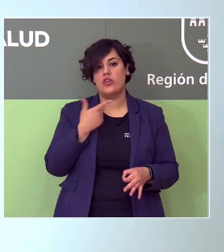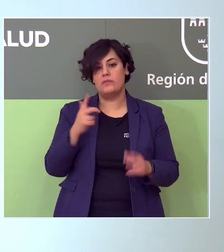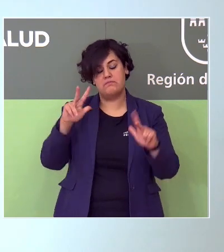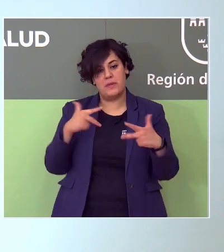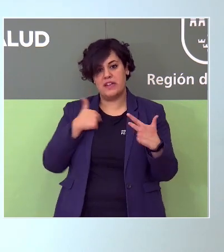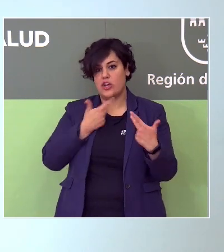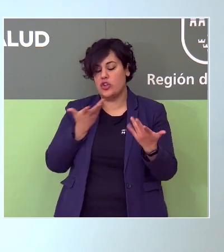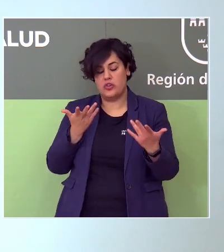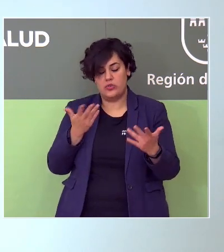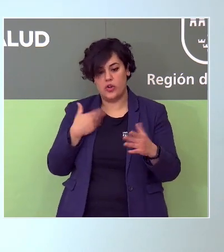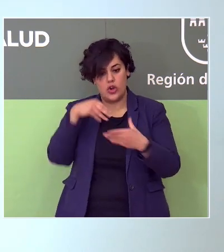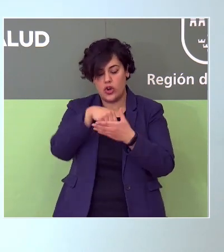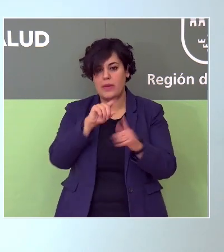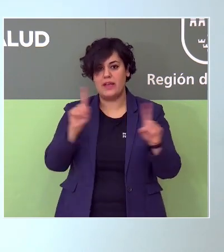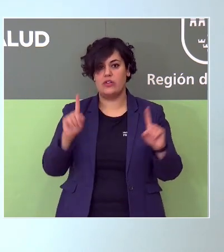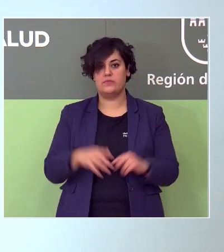en el Congreso. No.